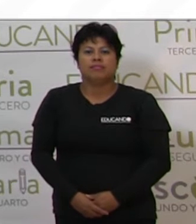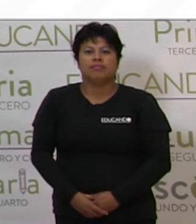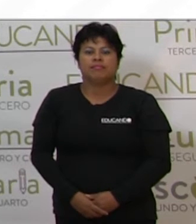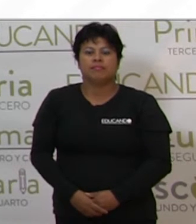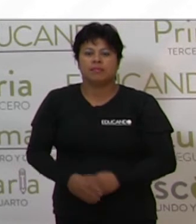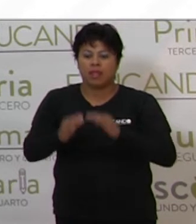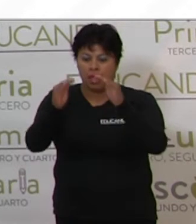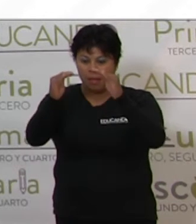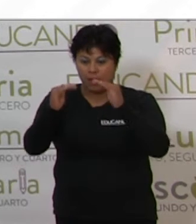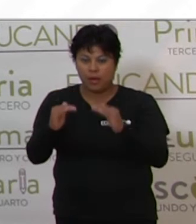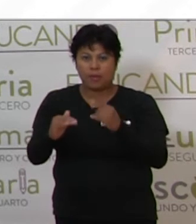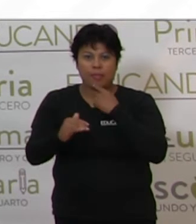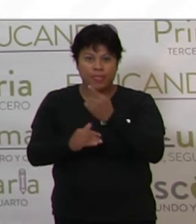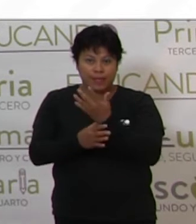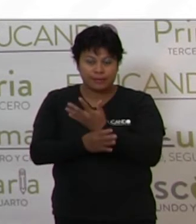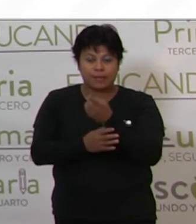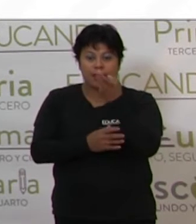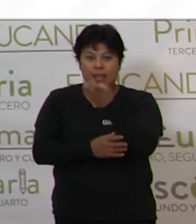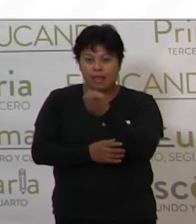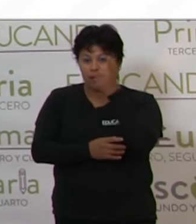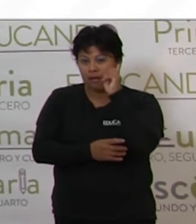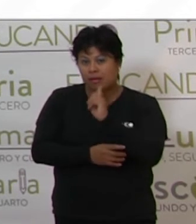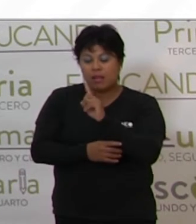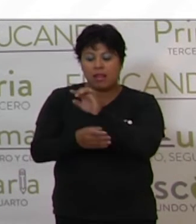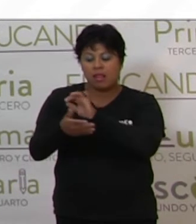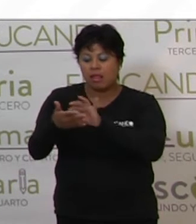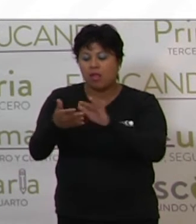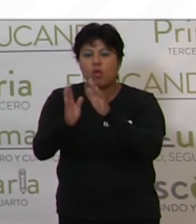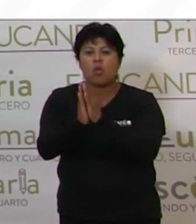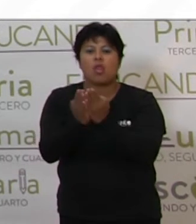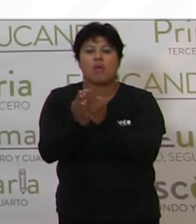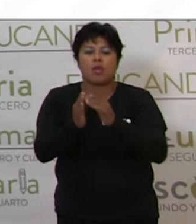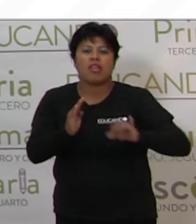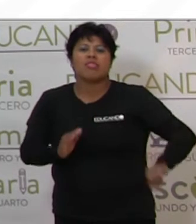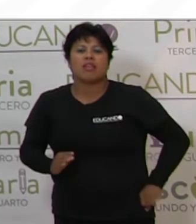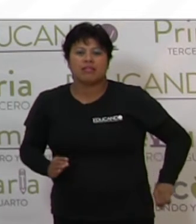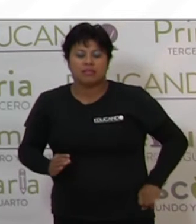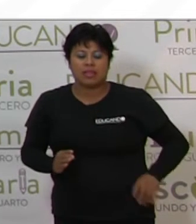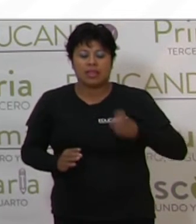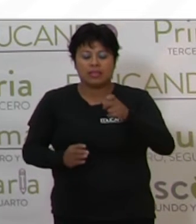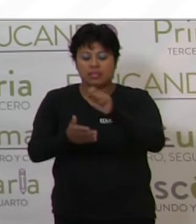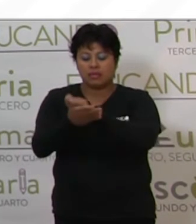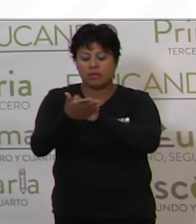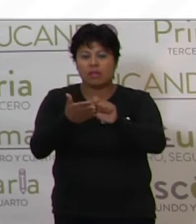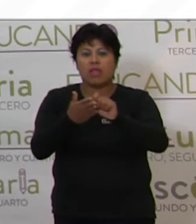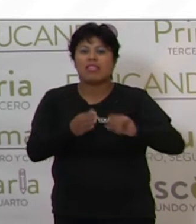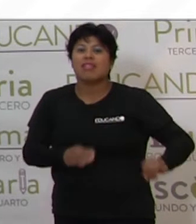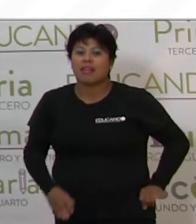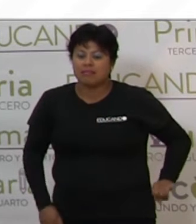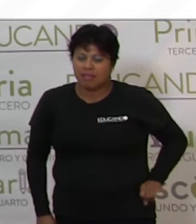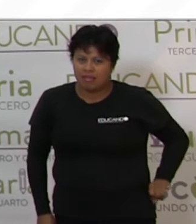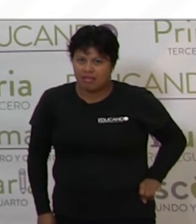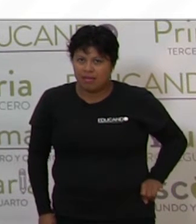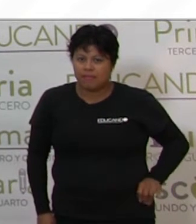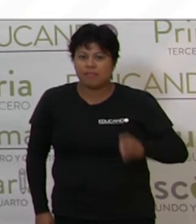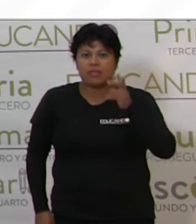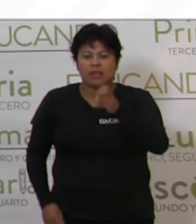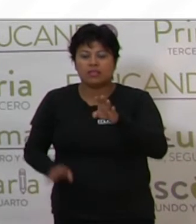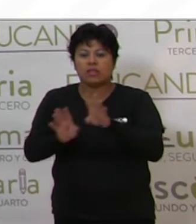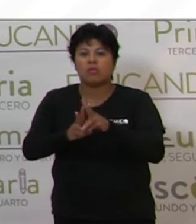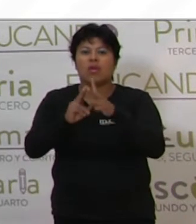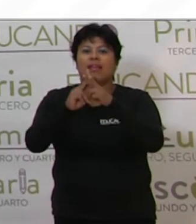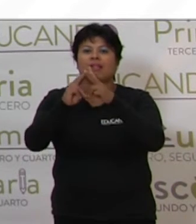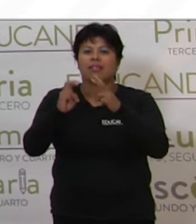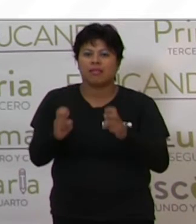Más abajo dice, ella leyó un libro interesante y está subrayado interesante. Ese es el